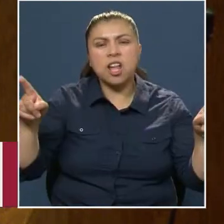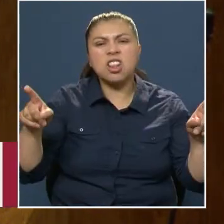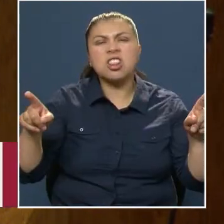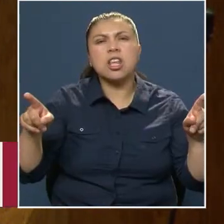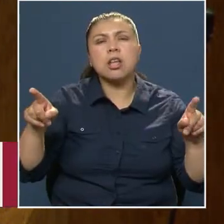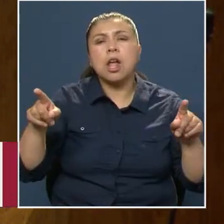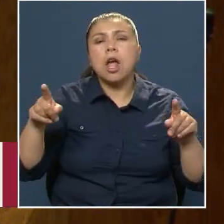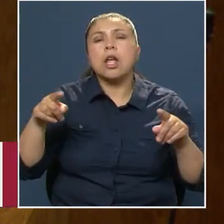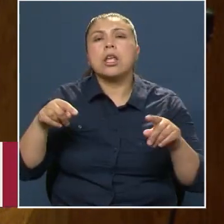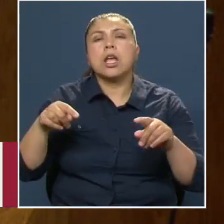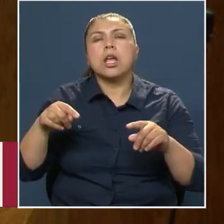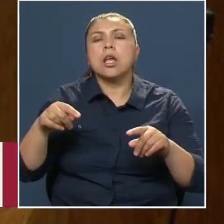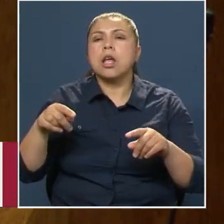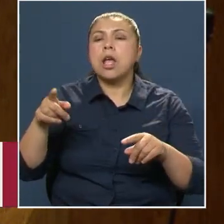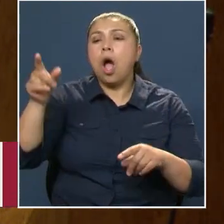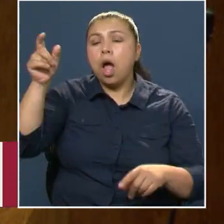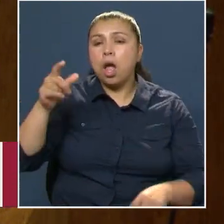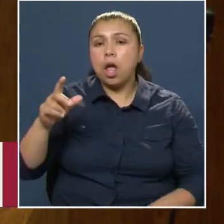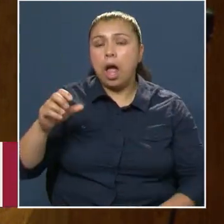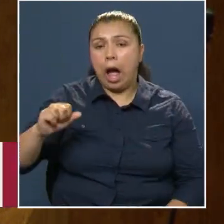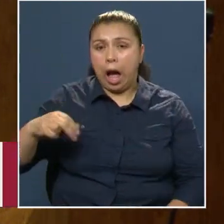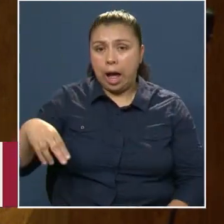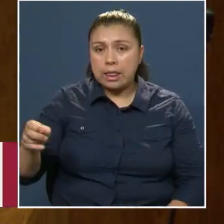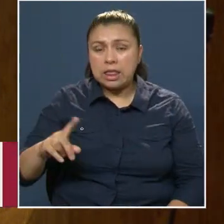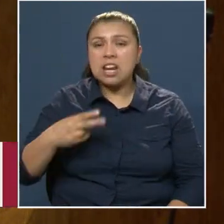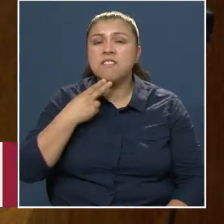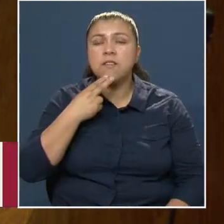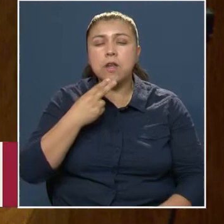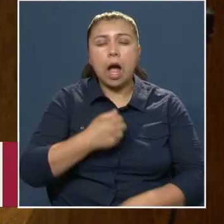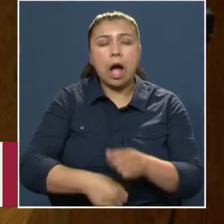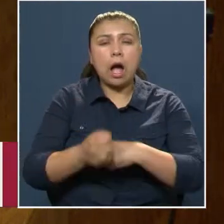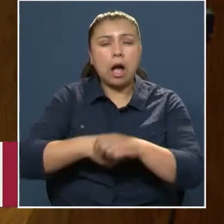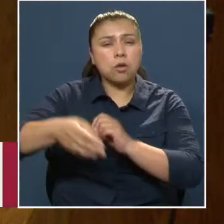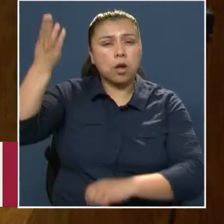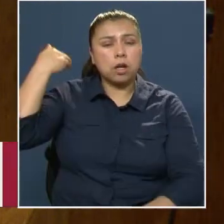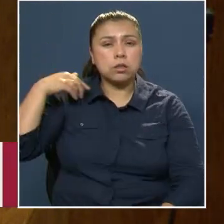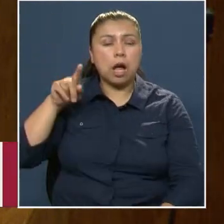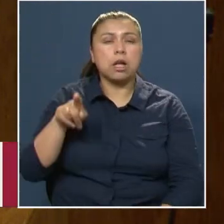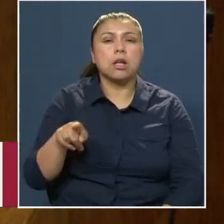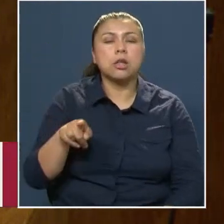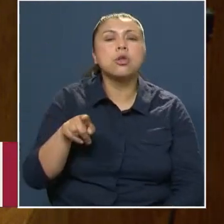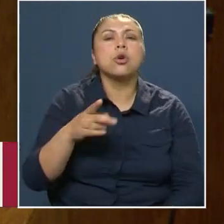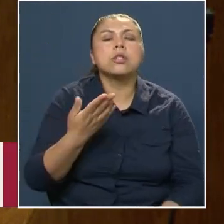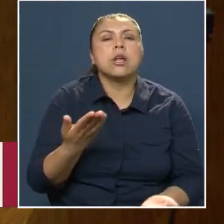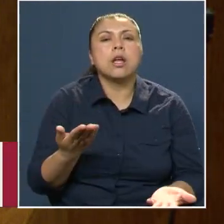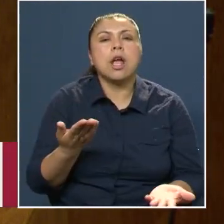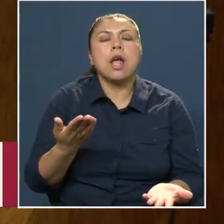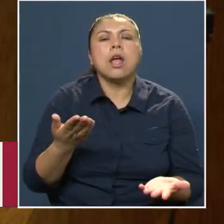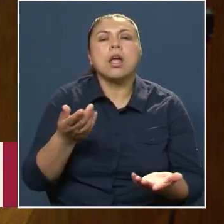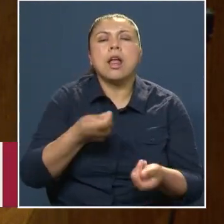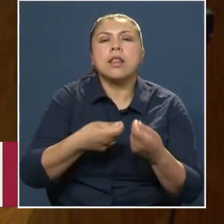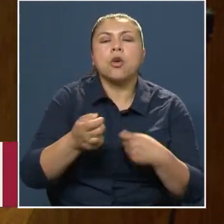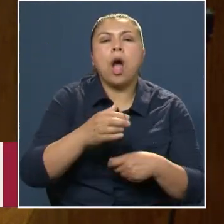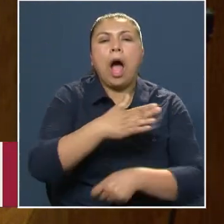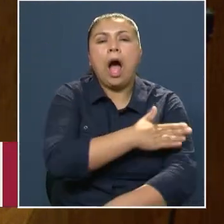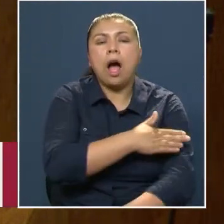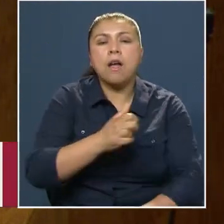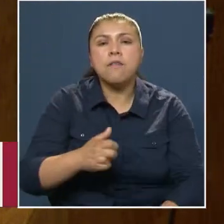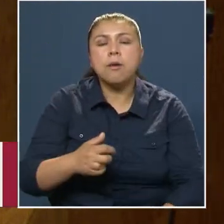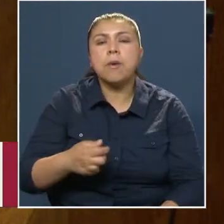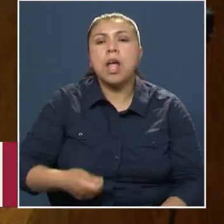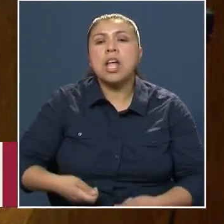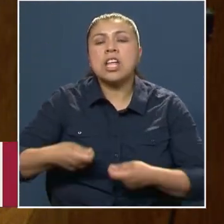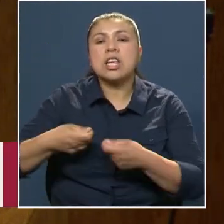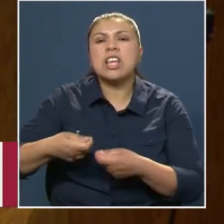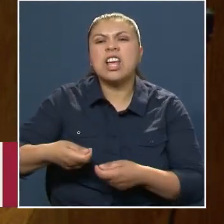vivir a don Andrés, significa rebelarse firmemente contra el negocio de las AFP que entregan miseria a nuestros